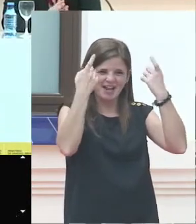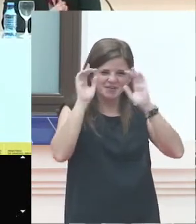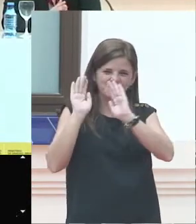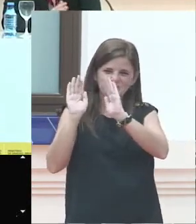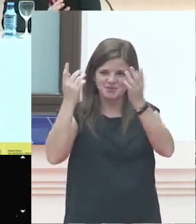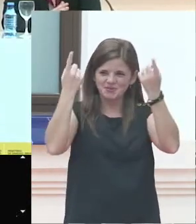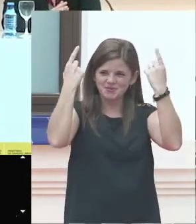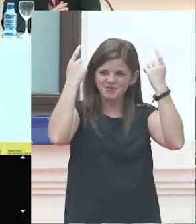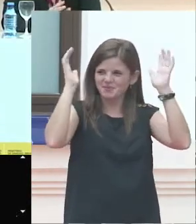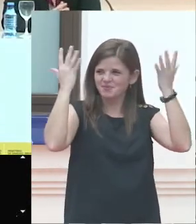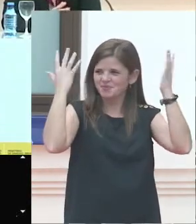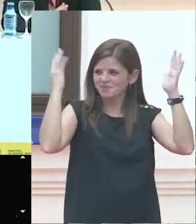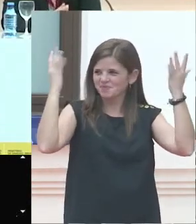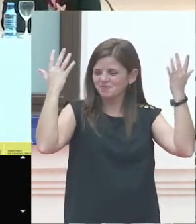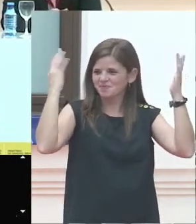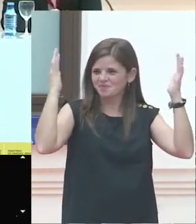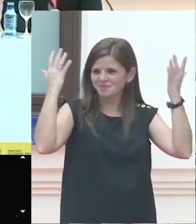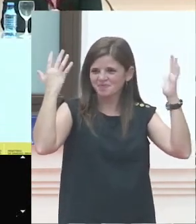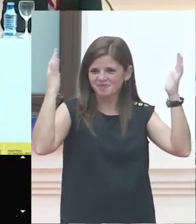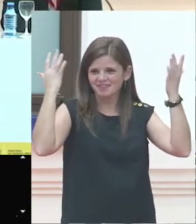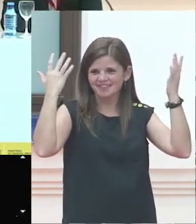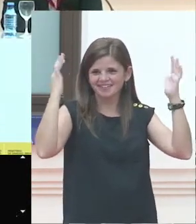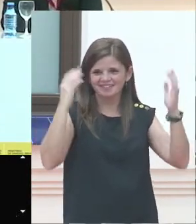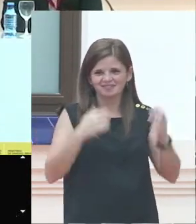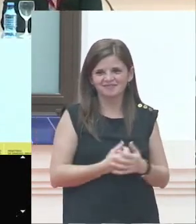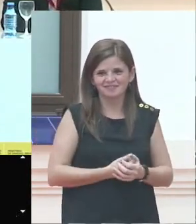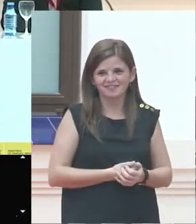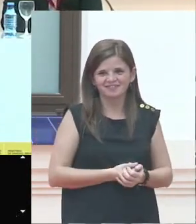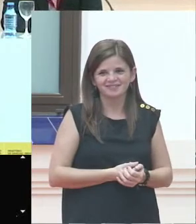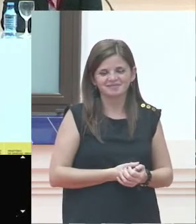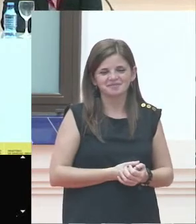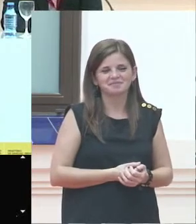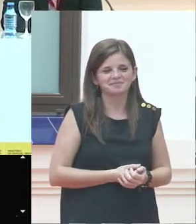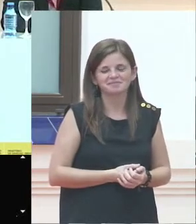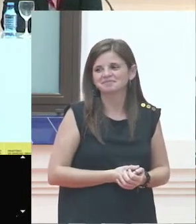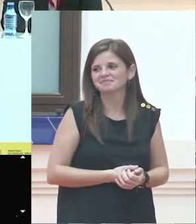disminuye las barreras que suele haber. Es eso, gracias.